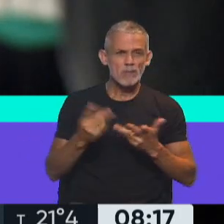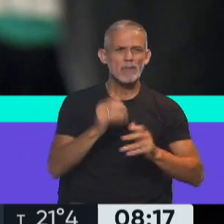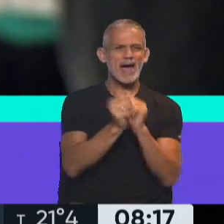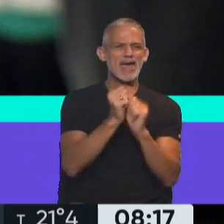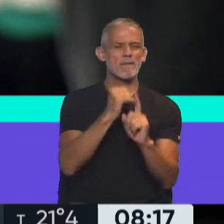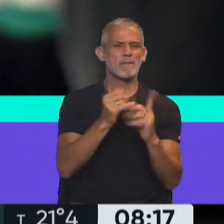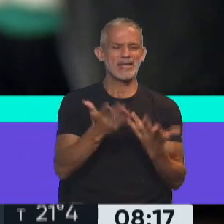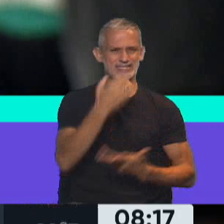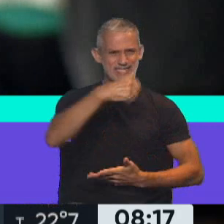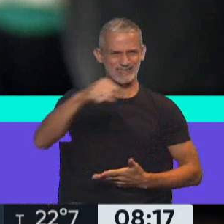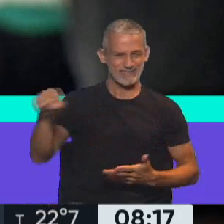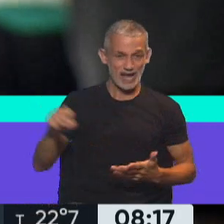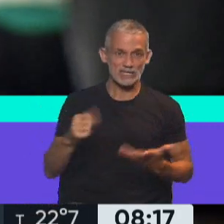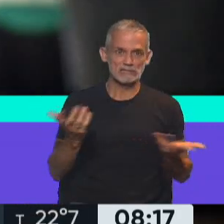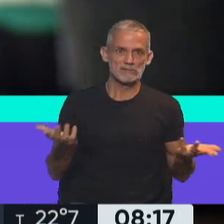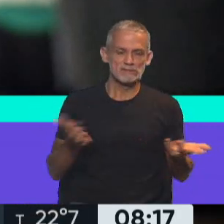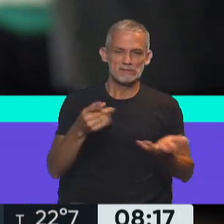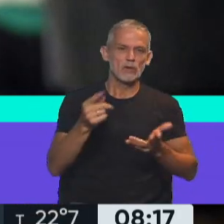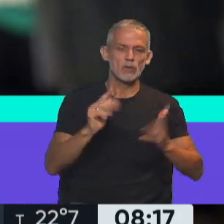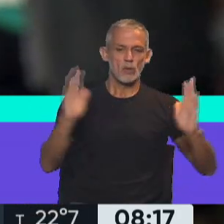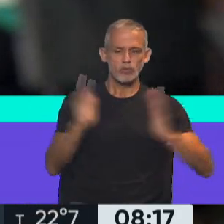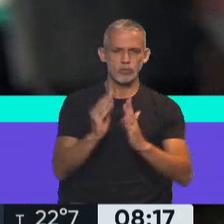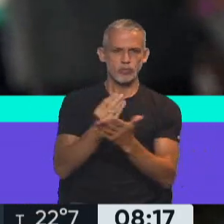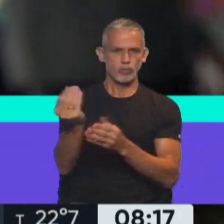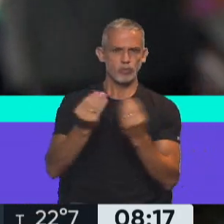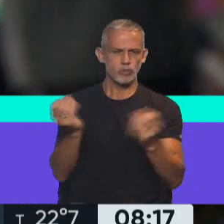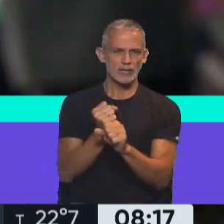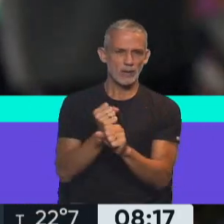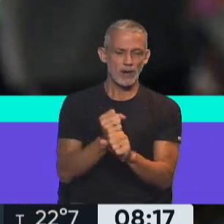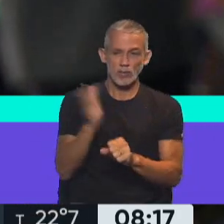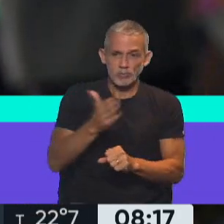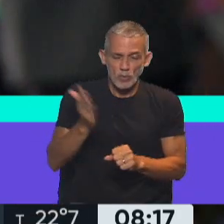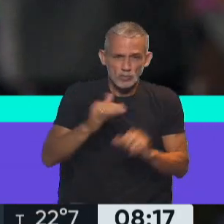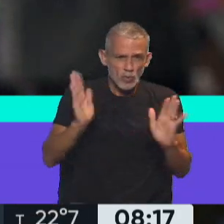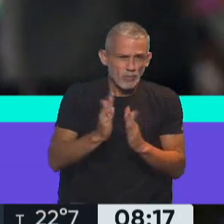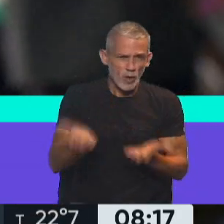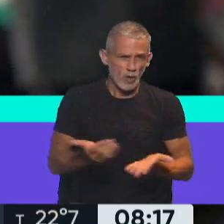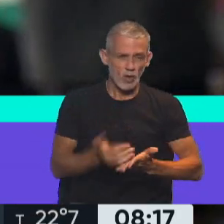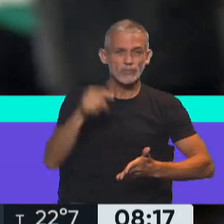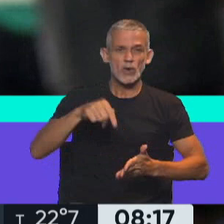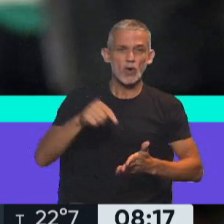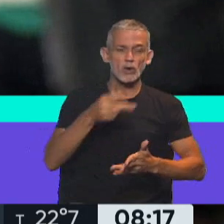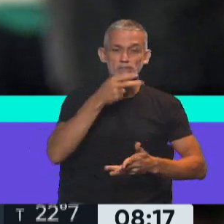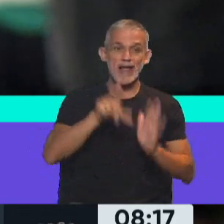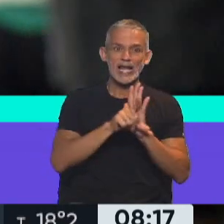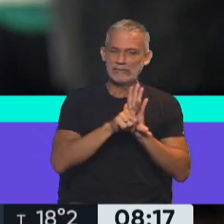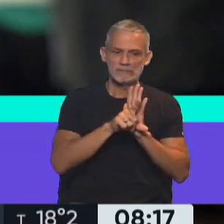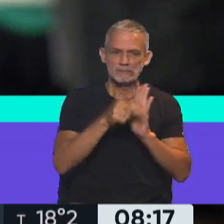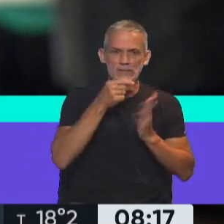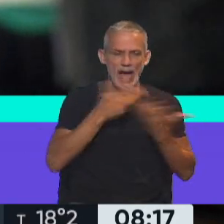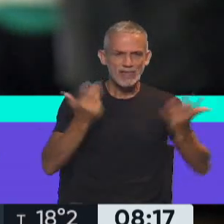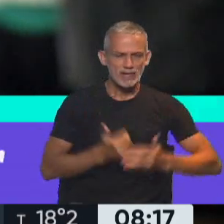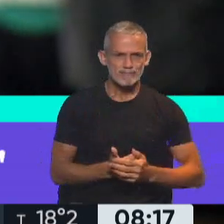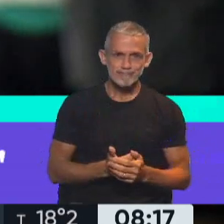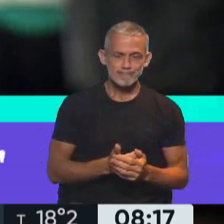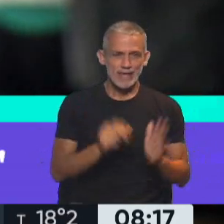Un ausentismo que produce baja de empleo y baja productividad. Hoy tenemos un vacío legal muy